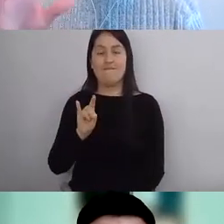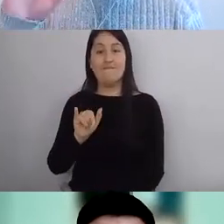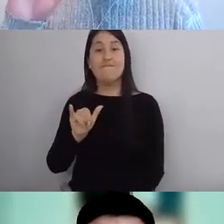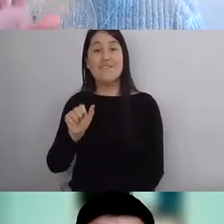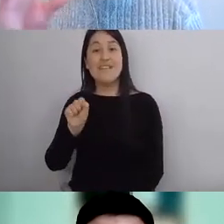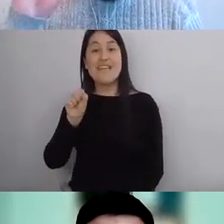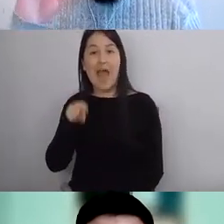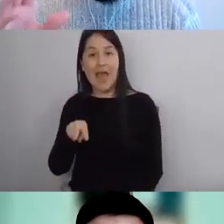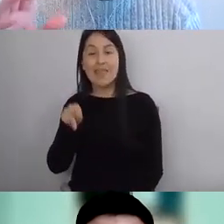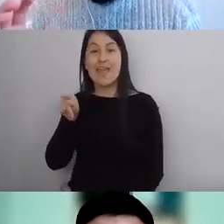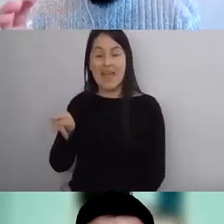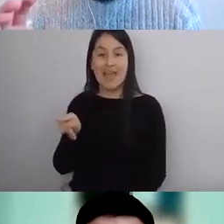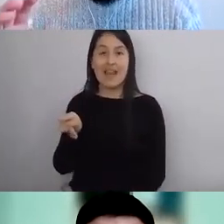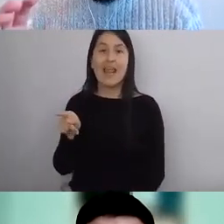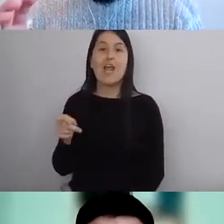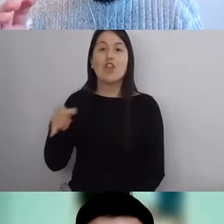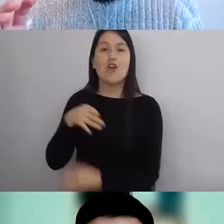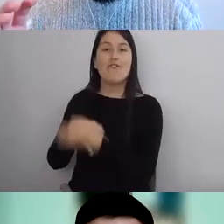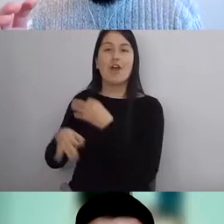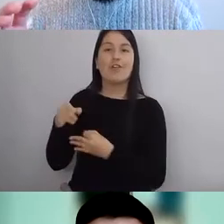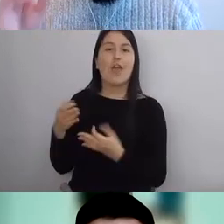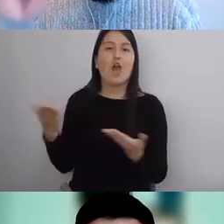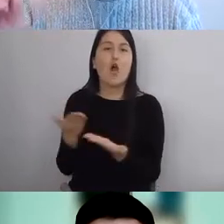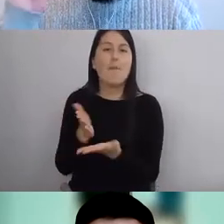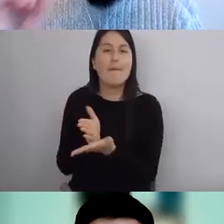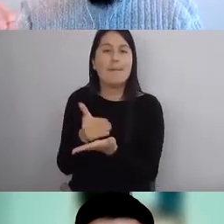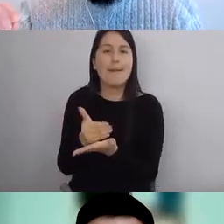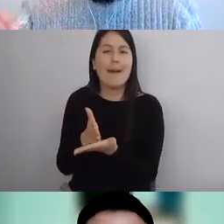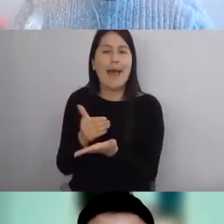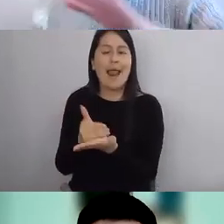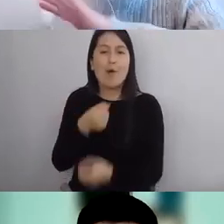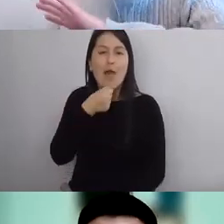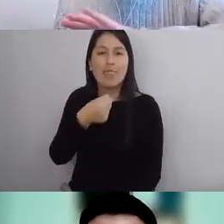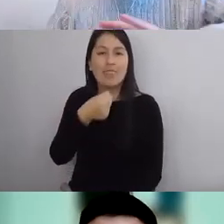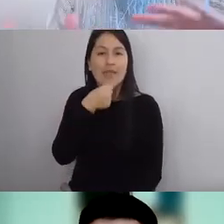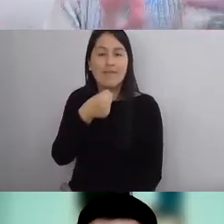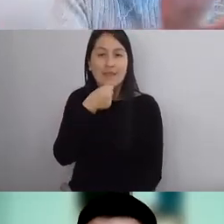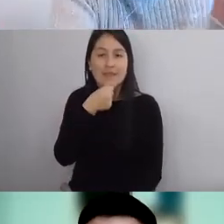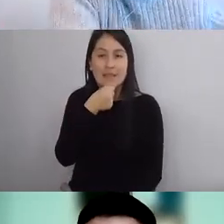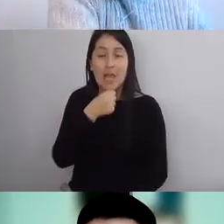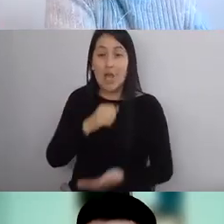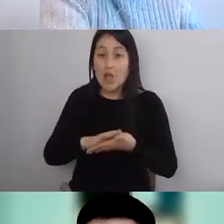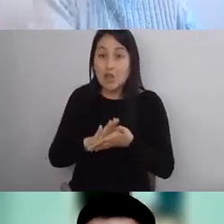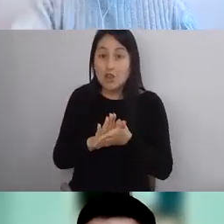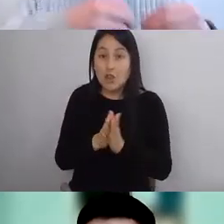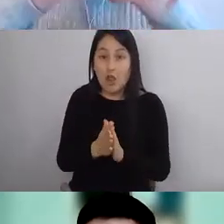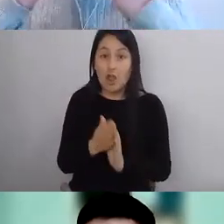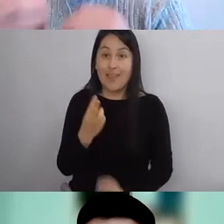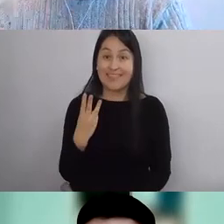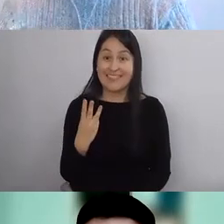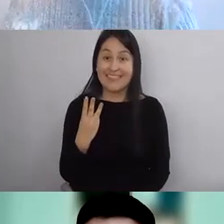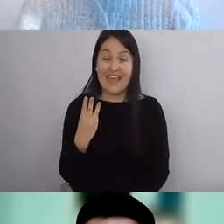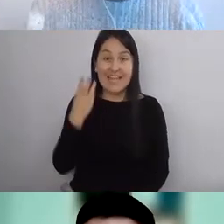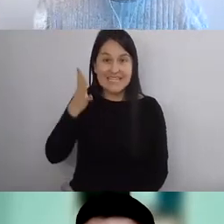contar cómo nos preparamos para la entrevista, ¿ya? El paso final, cómo tomamos todo esto de estas 3 charlas anteriores y